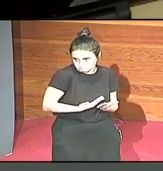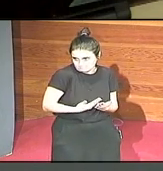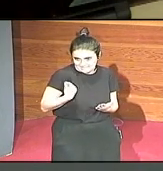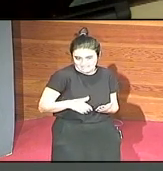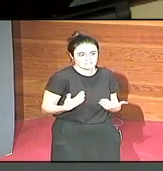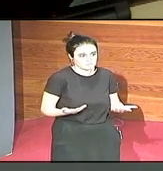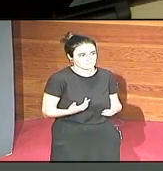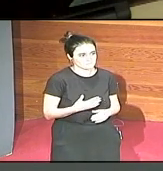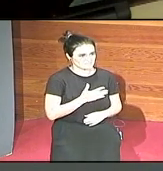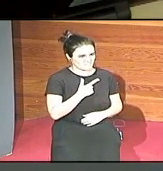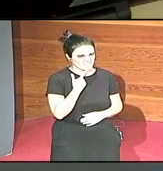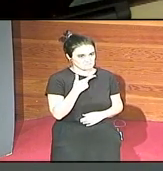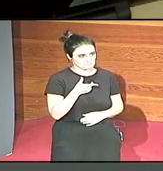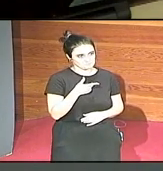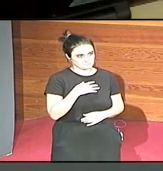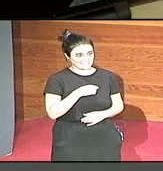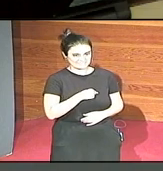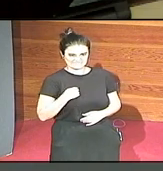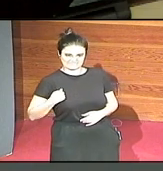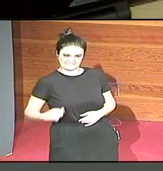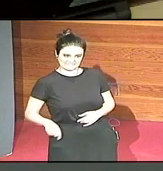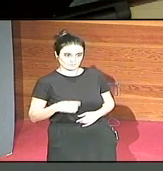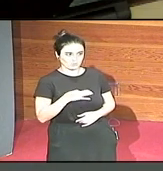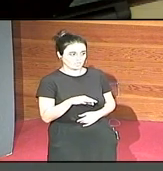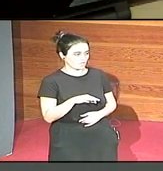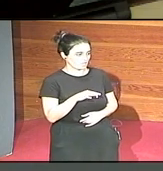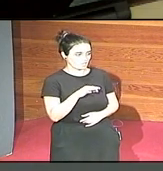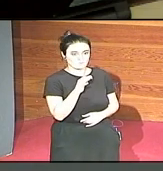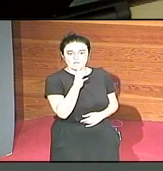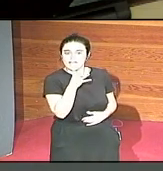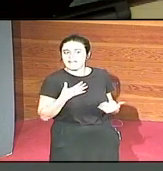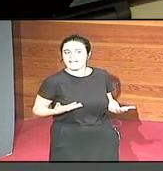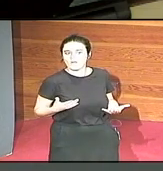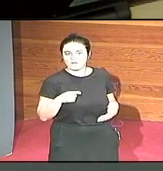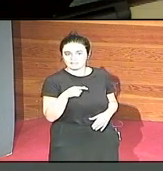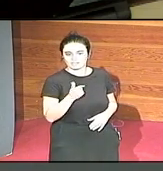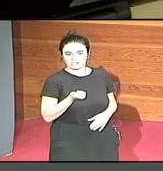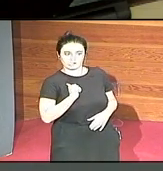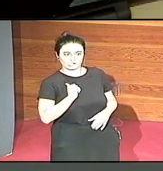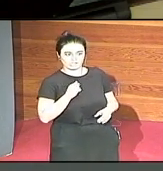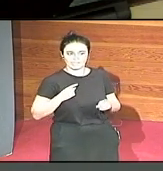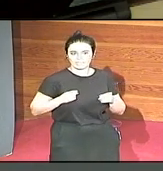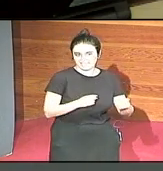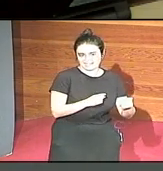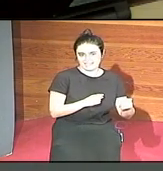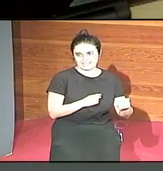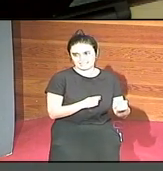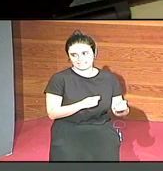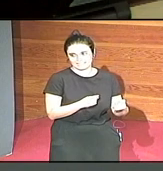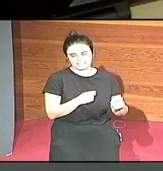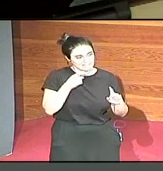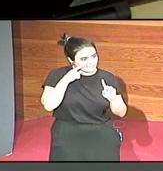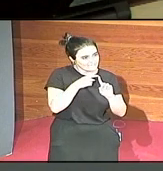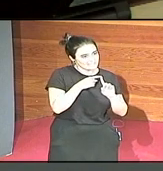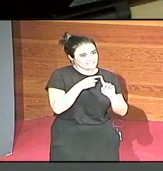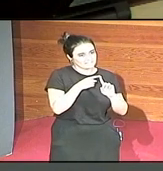qué punto China no está, de alguna manera, utilizando esta guerra para